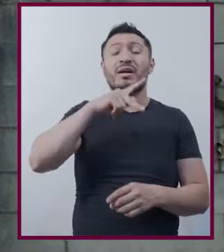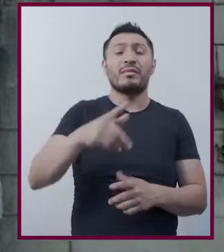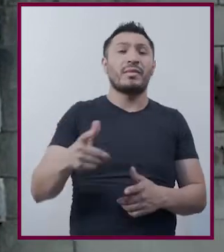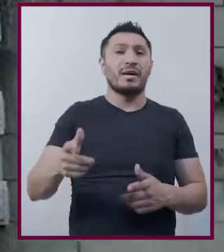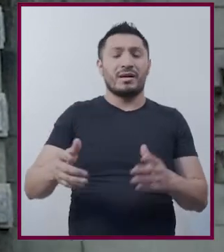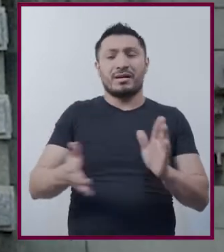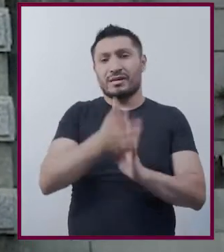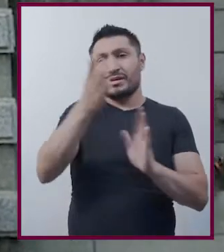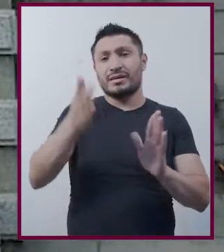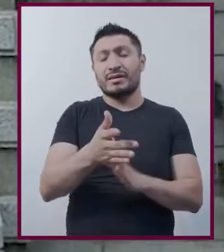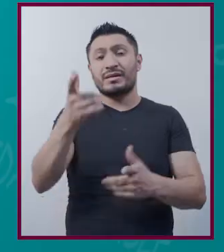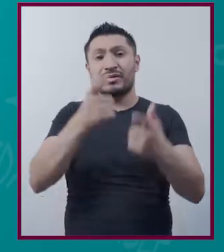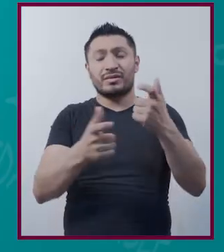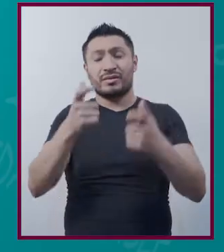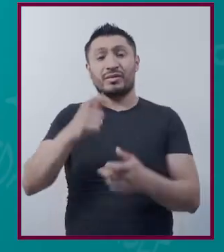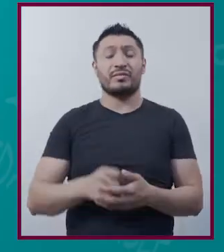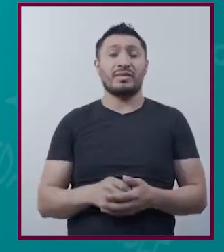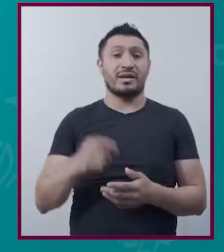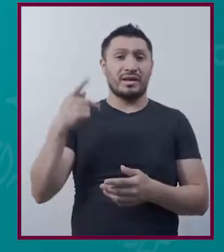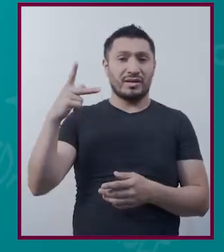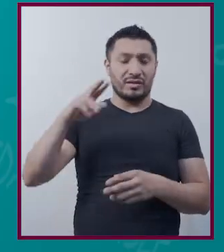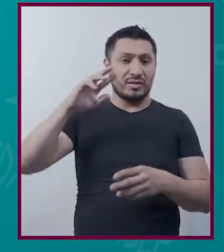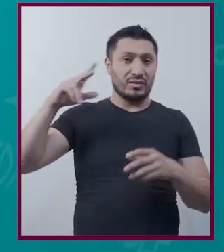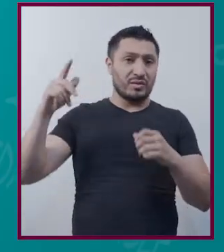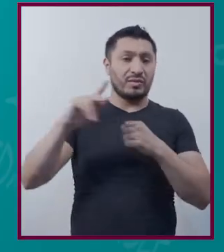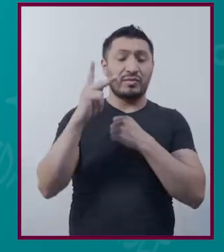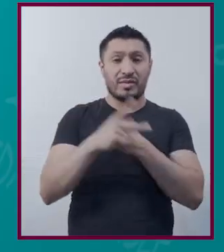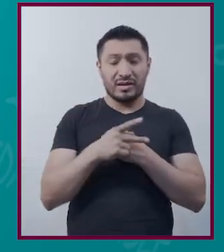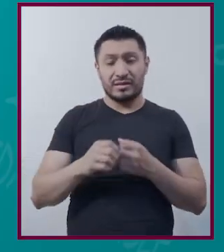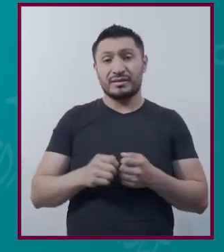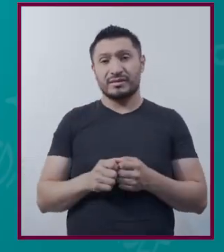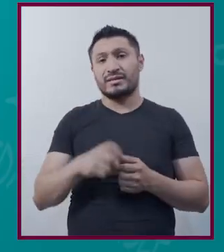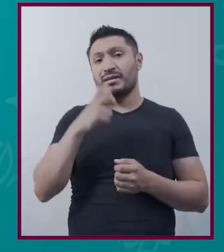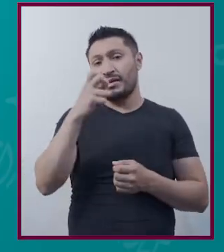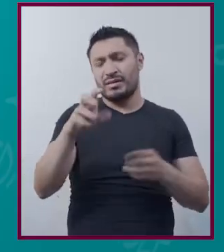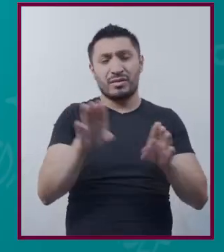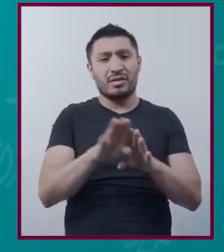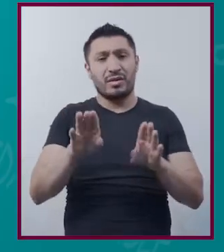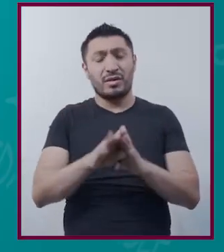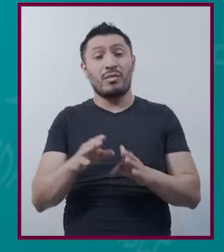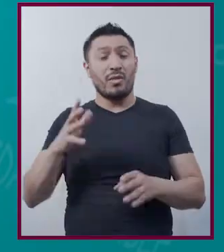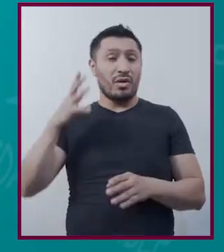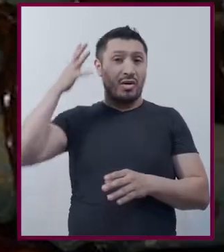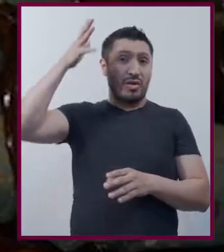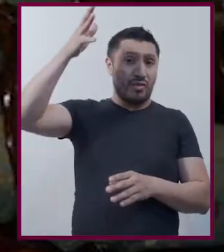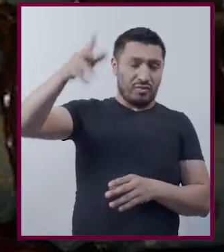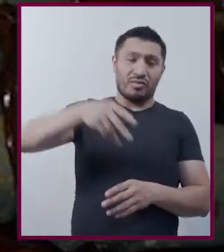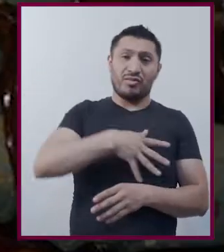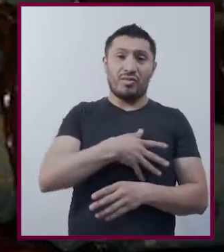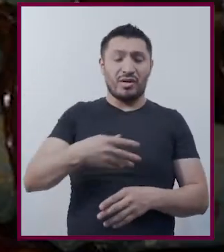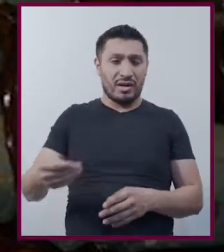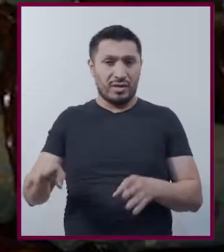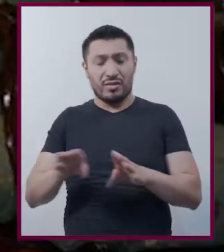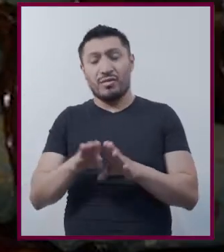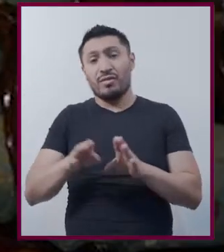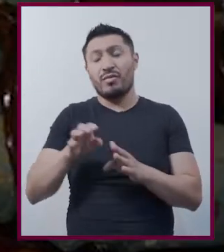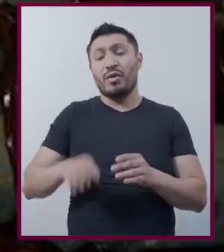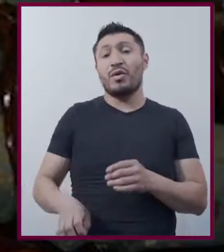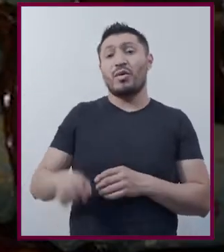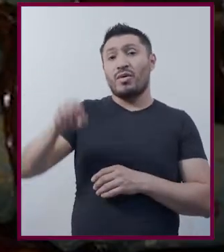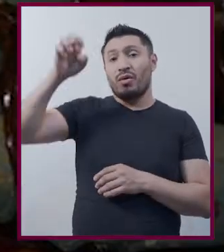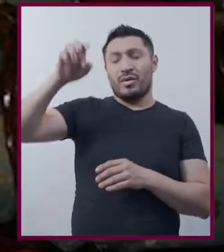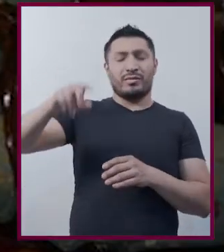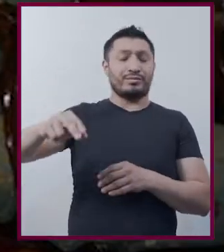la Universidad de Kioto. Tomando en cuenta lo anterior, podemos inferir que el futuro politólogo creció en un ambiente de